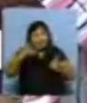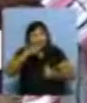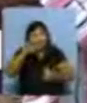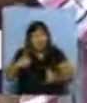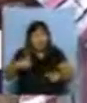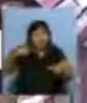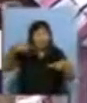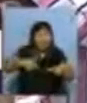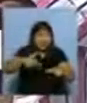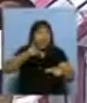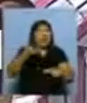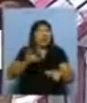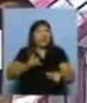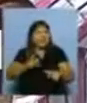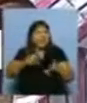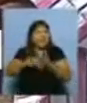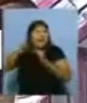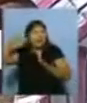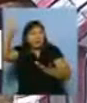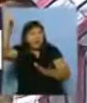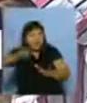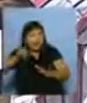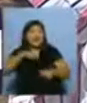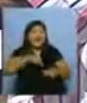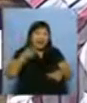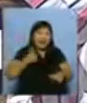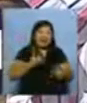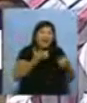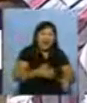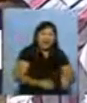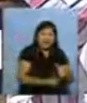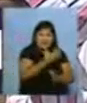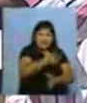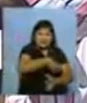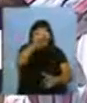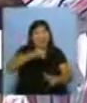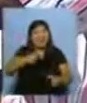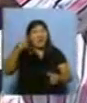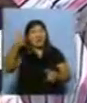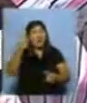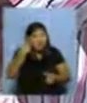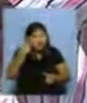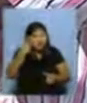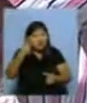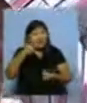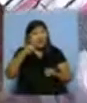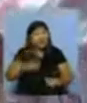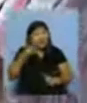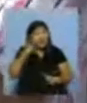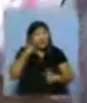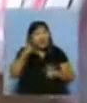están faltando hoy y que se van a notar cada vez más a medida que se acerque en la época de cosecha, sobre todo en el núcleo productivo del país.